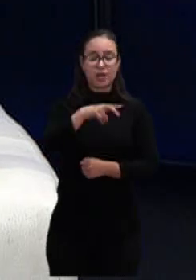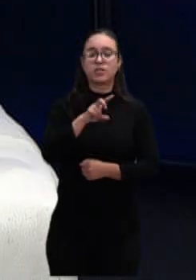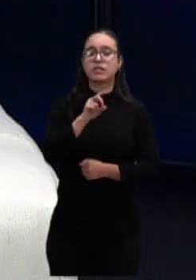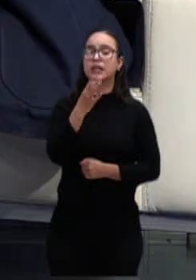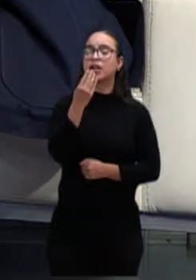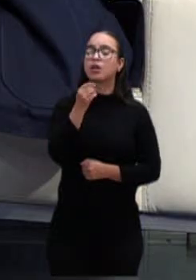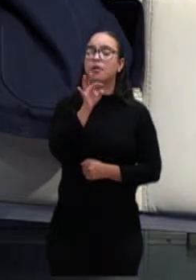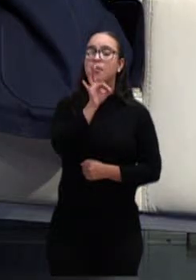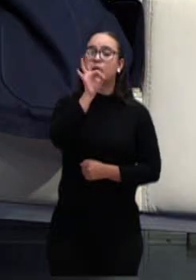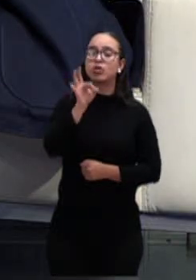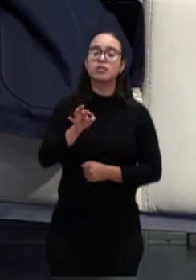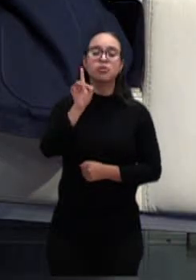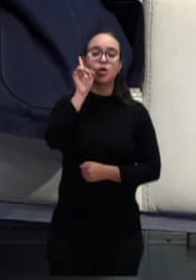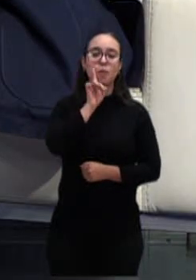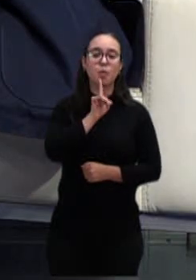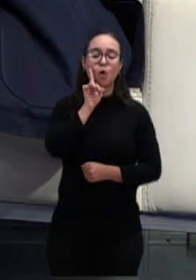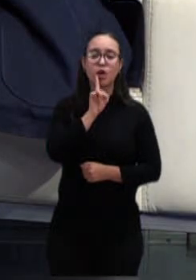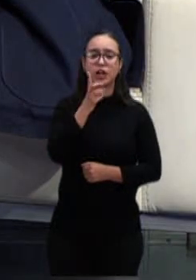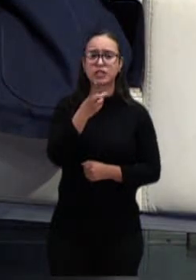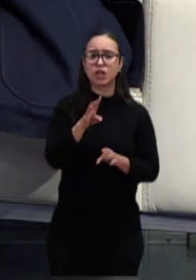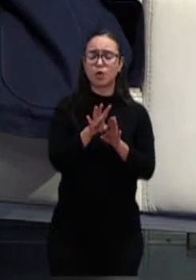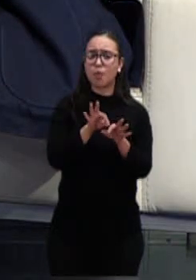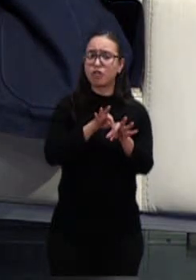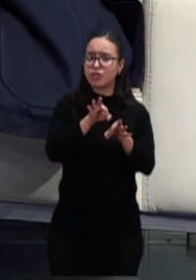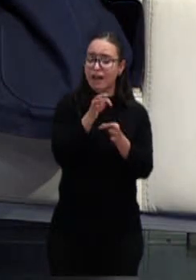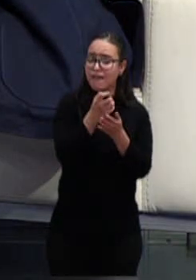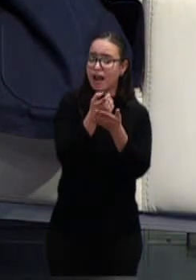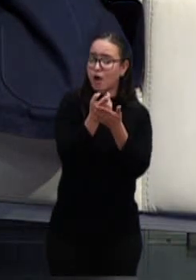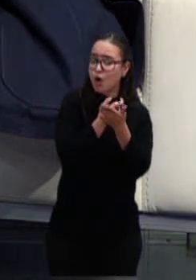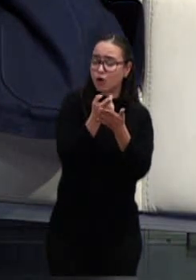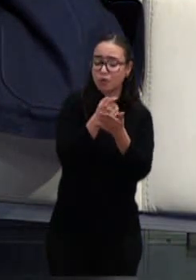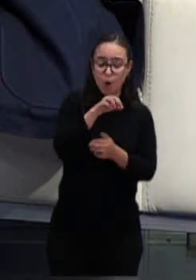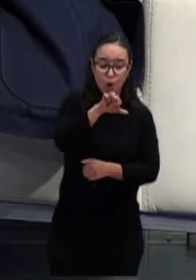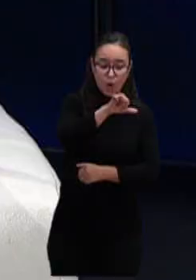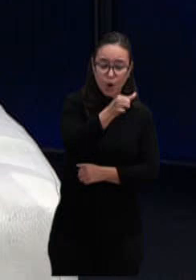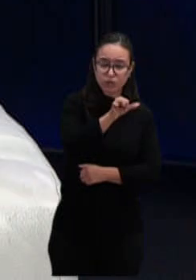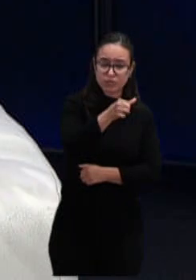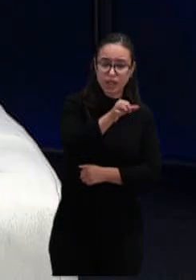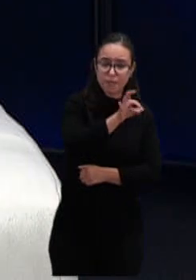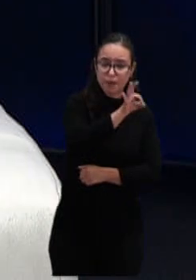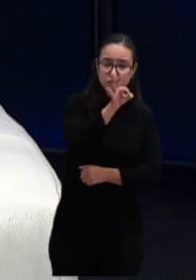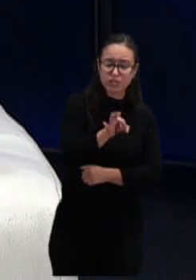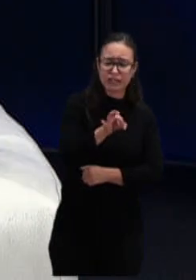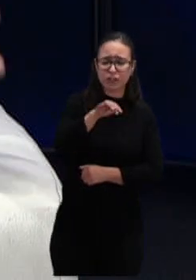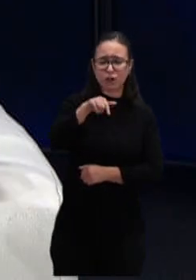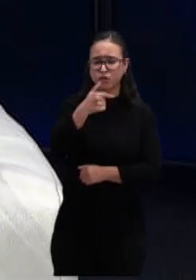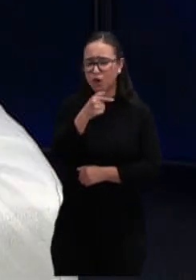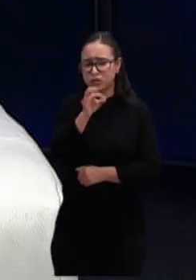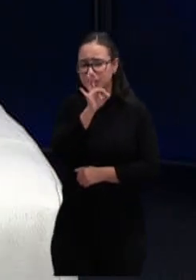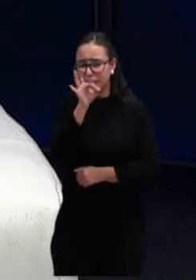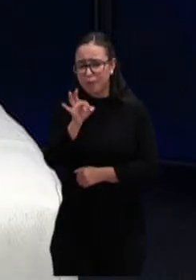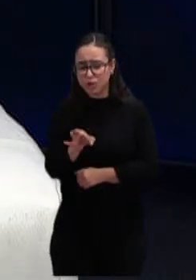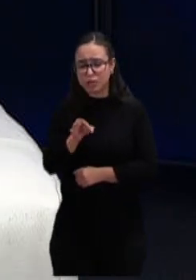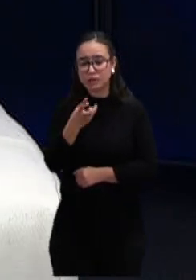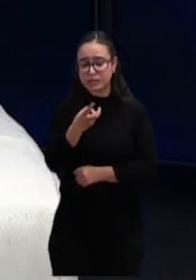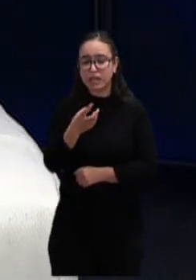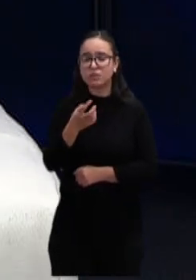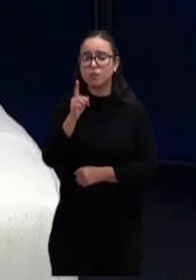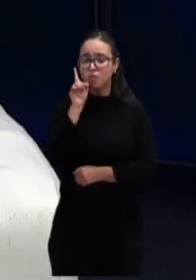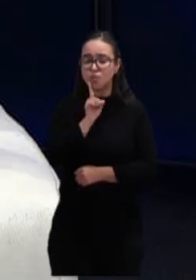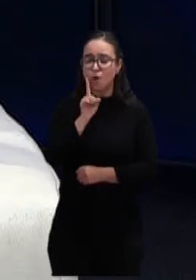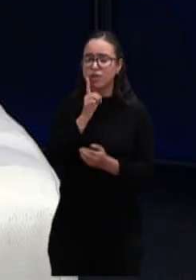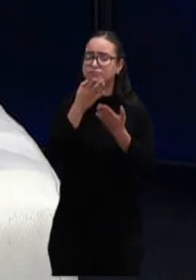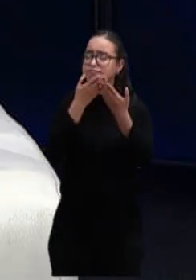de las mujeres son económicamente activas sólo el 11 por ciento 12 por ciento de las mujeres emprenden y estamos hablando